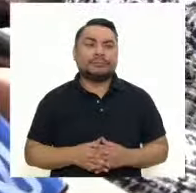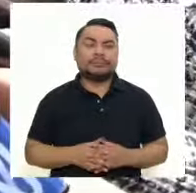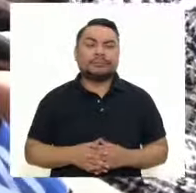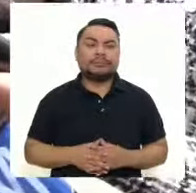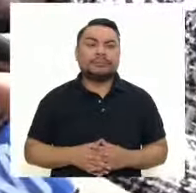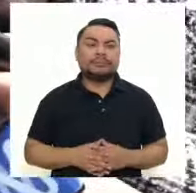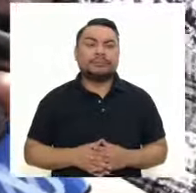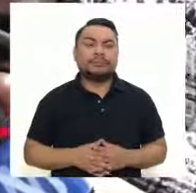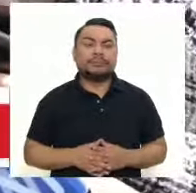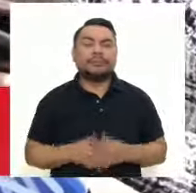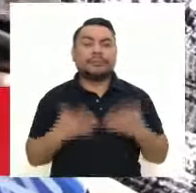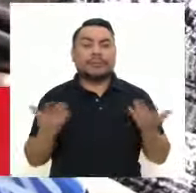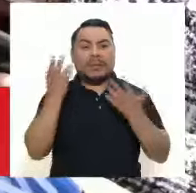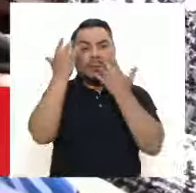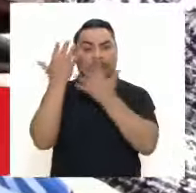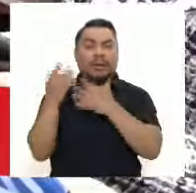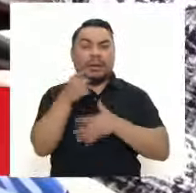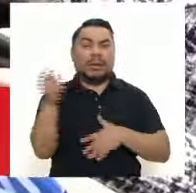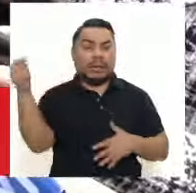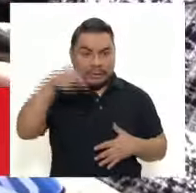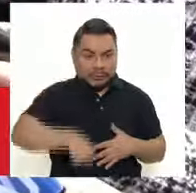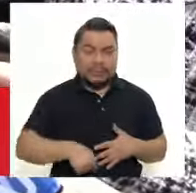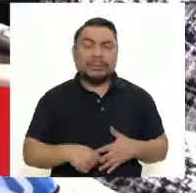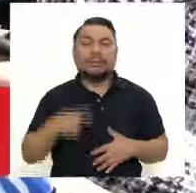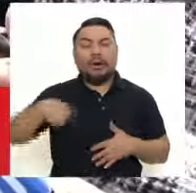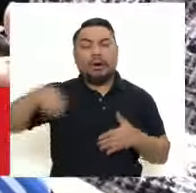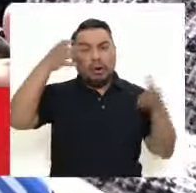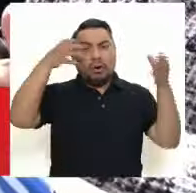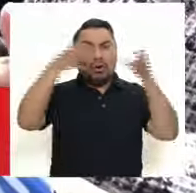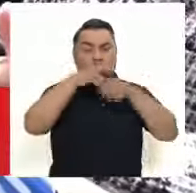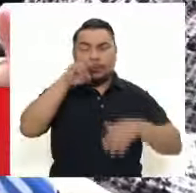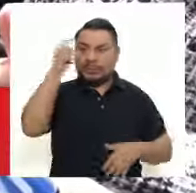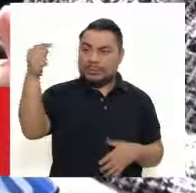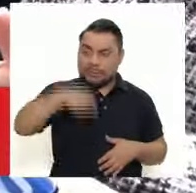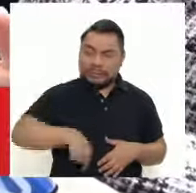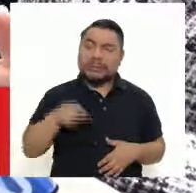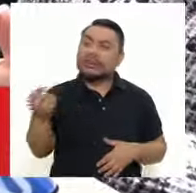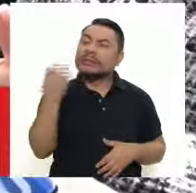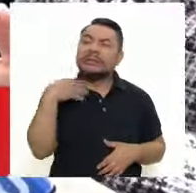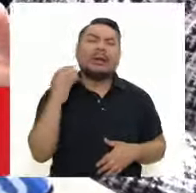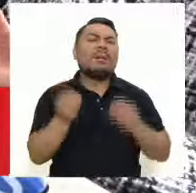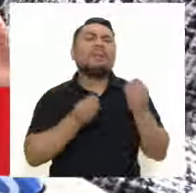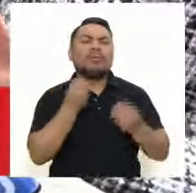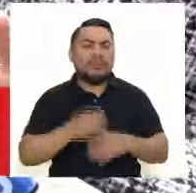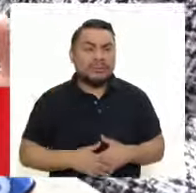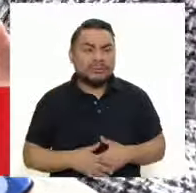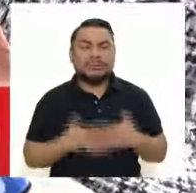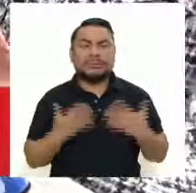escuchemos esperemos que venga al congreso de la república Y por lo menos nos diga por qué él señala que en el Perú se come